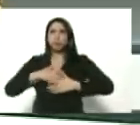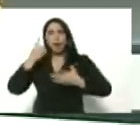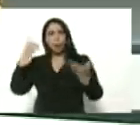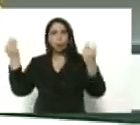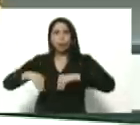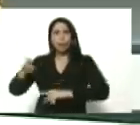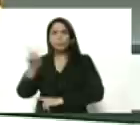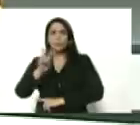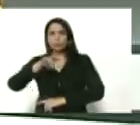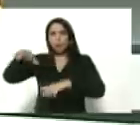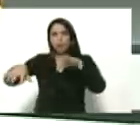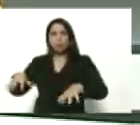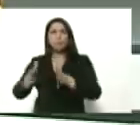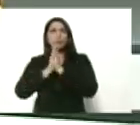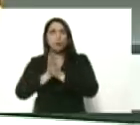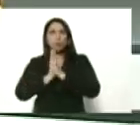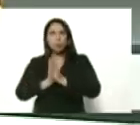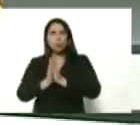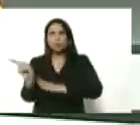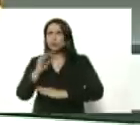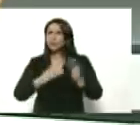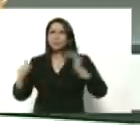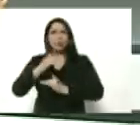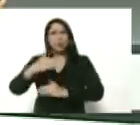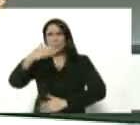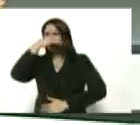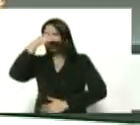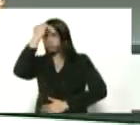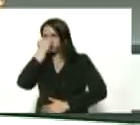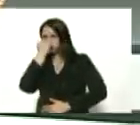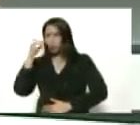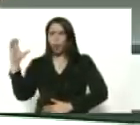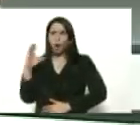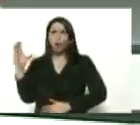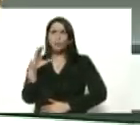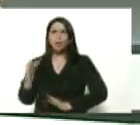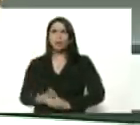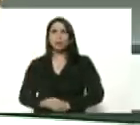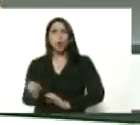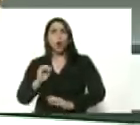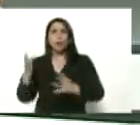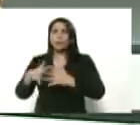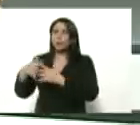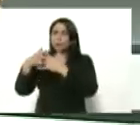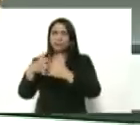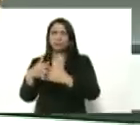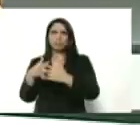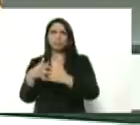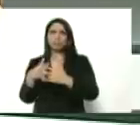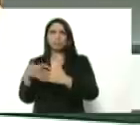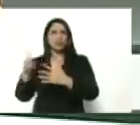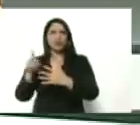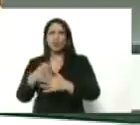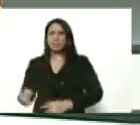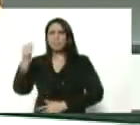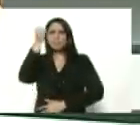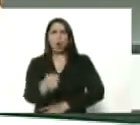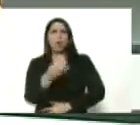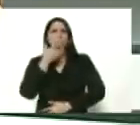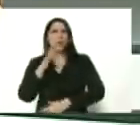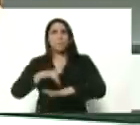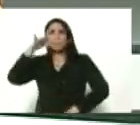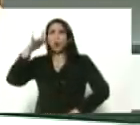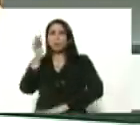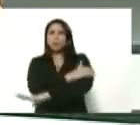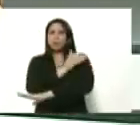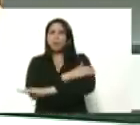venezolanos y venezolanas. Que no se imponga el terrorismo colombiano, estadounidense. Que no se imponga el extremismo y